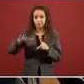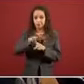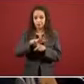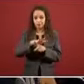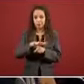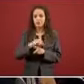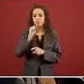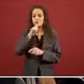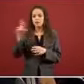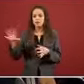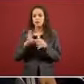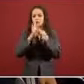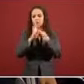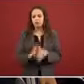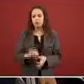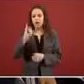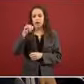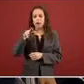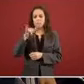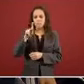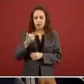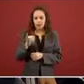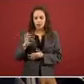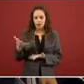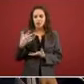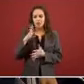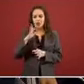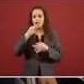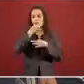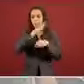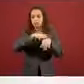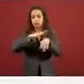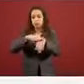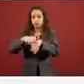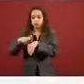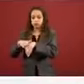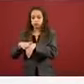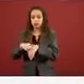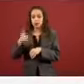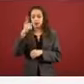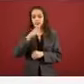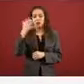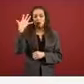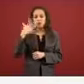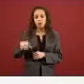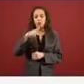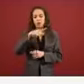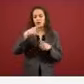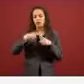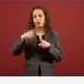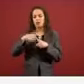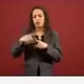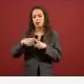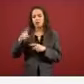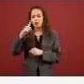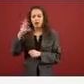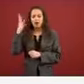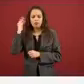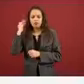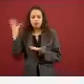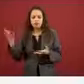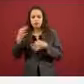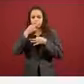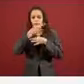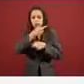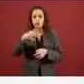INPI. Hemos dado 2,172 mensajes transmitidos a través de 110 radiodifusoras locales en sus propias lenguas. Hemos trabajado